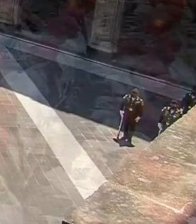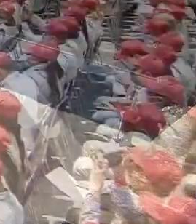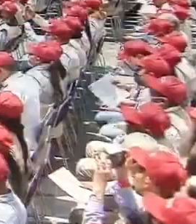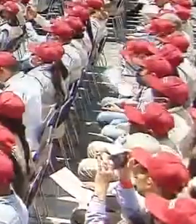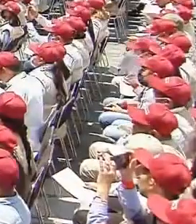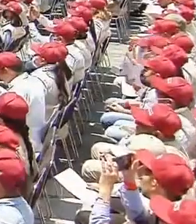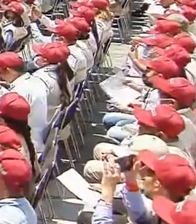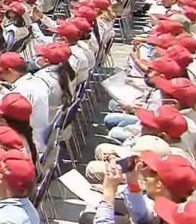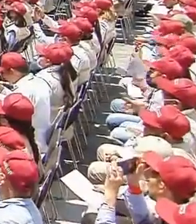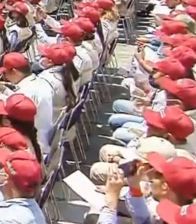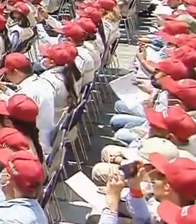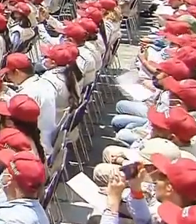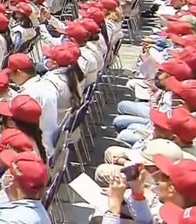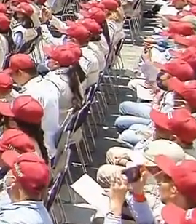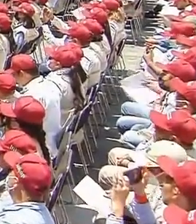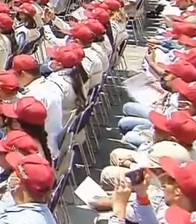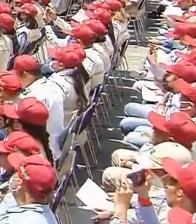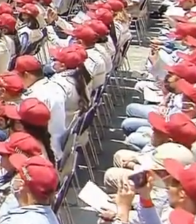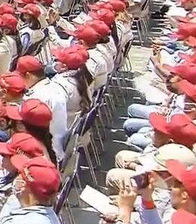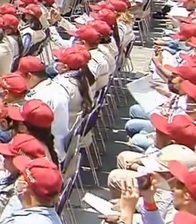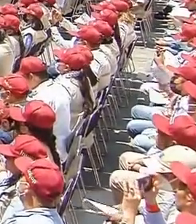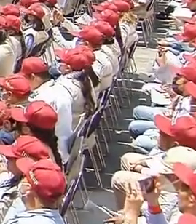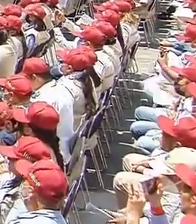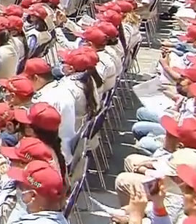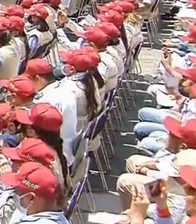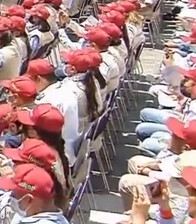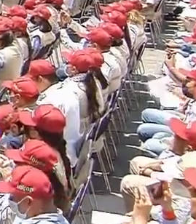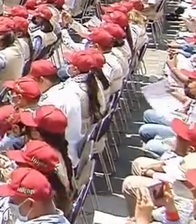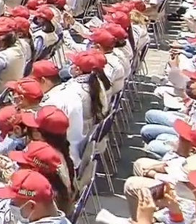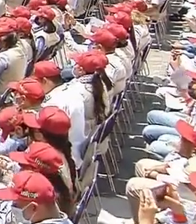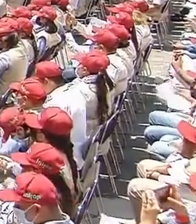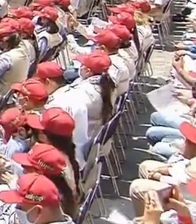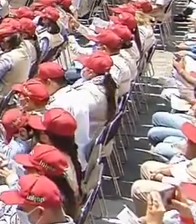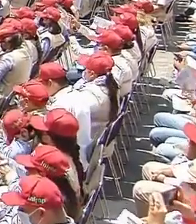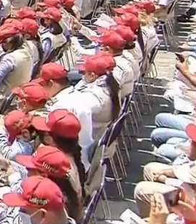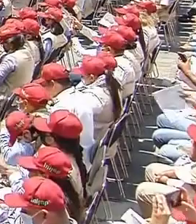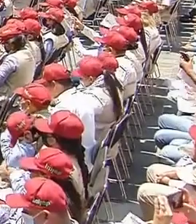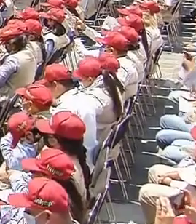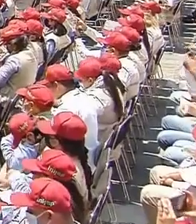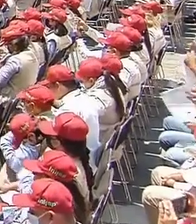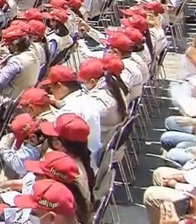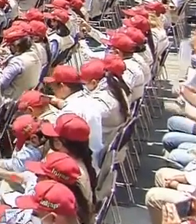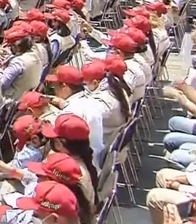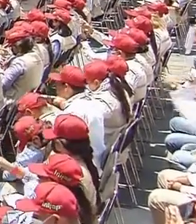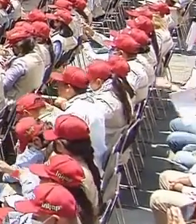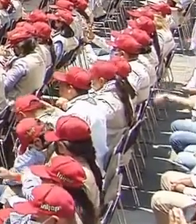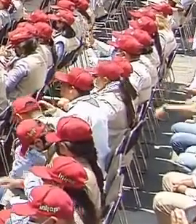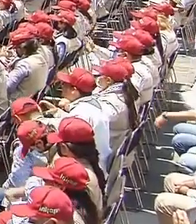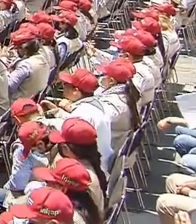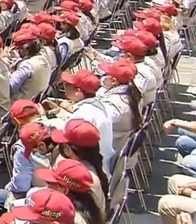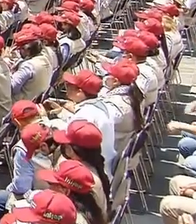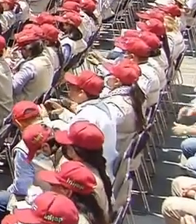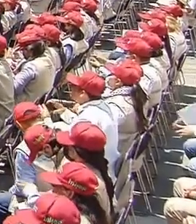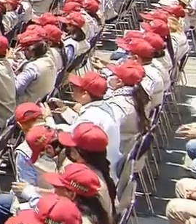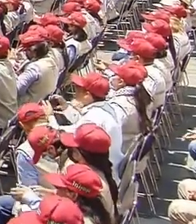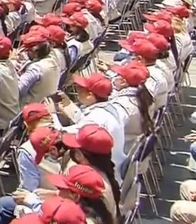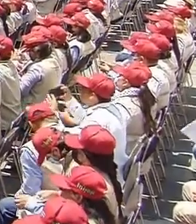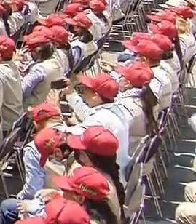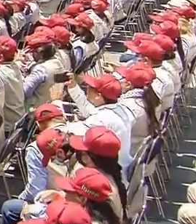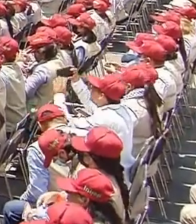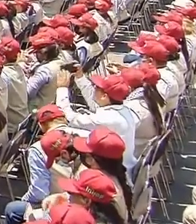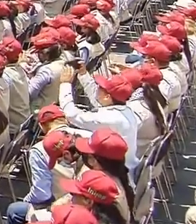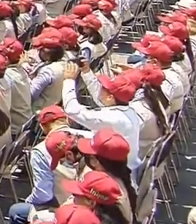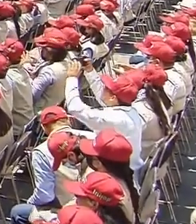de la Nación, gracias por permitirme tomar las palabras, dándoles la bienvenida aun cuando estemos en